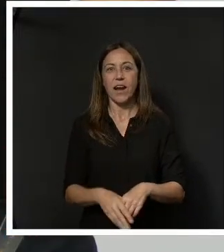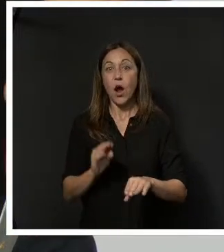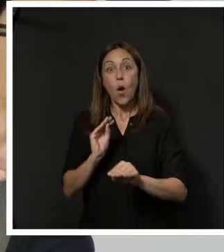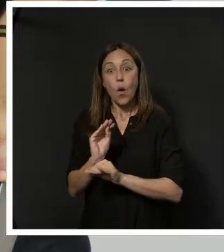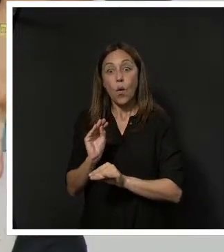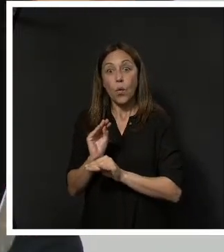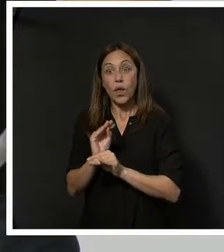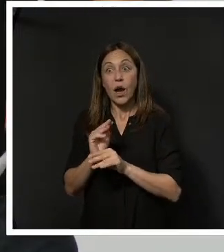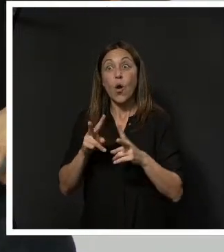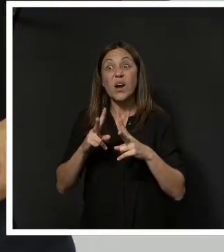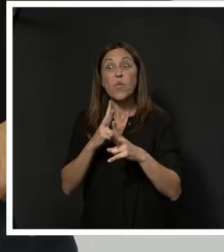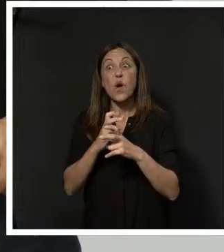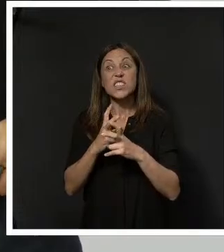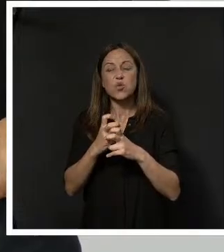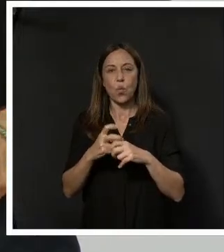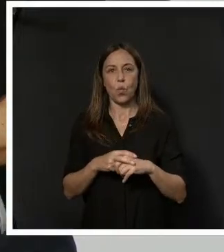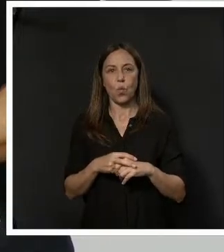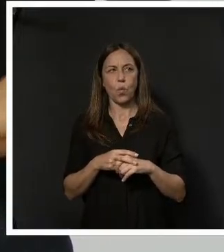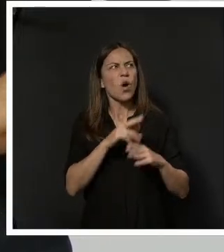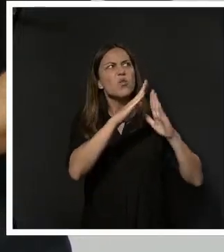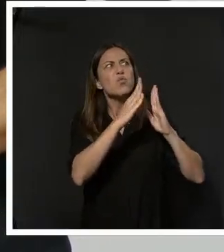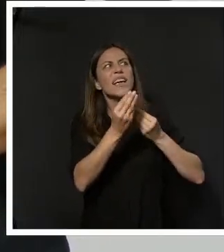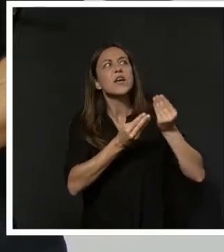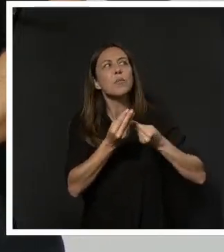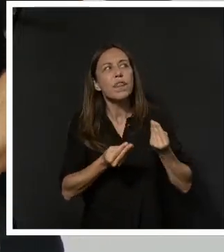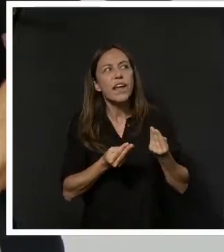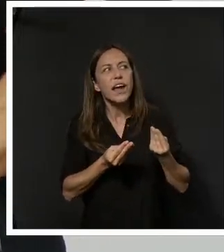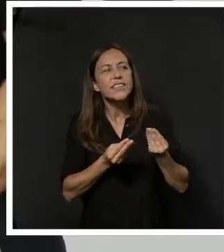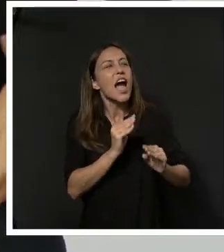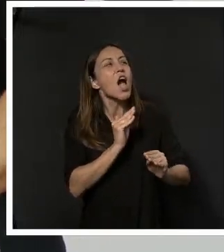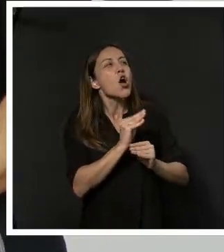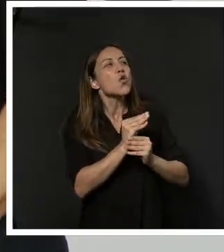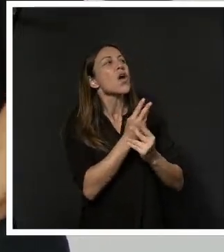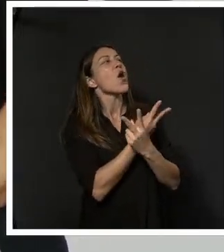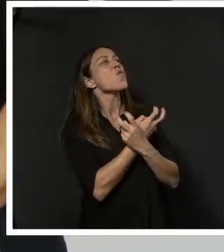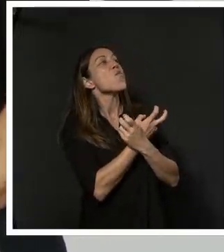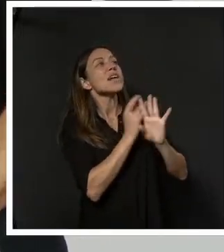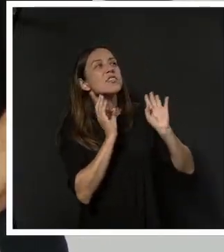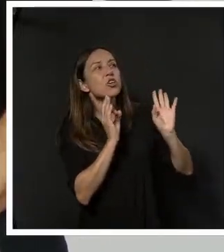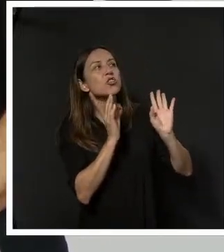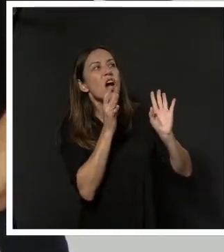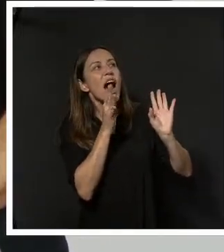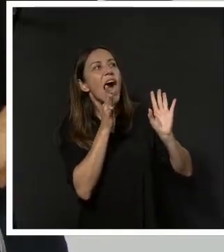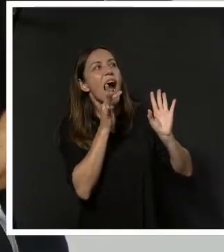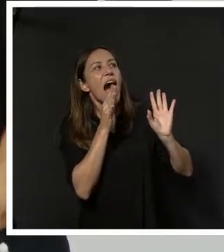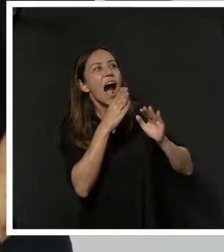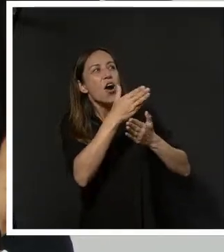es la casa cuidado con soso sé que hay que abrirla